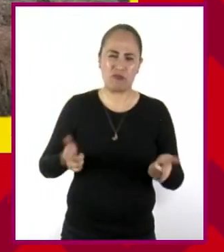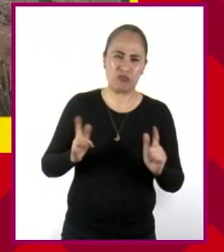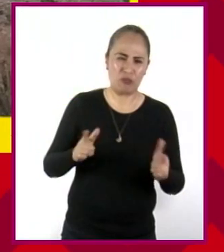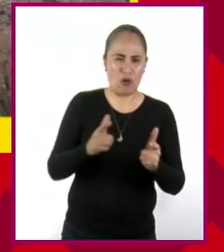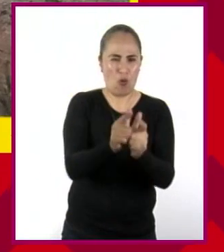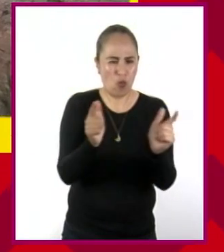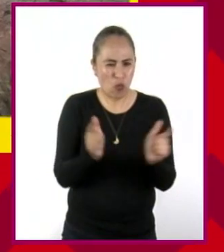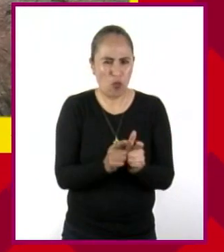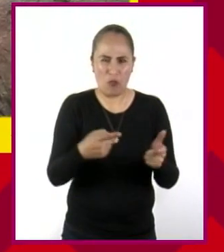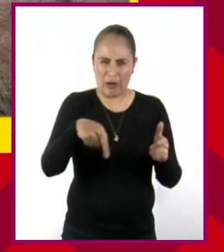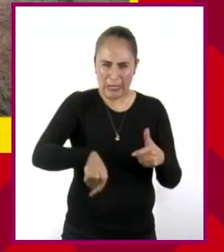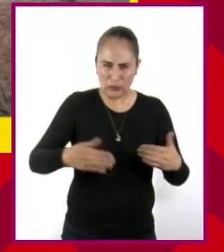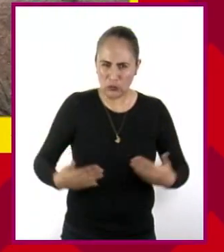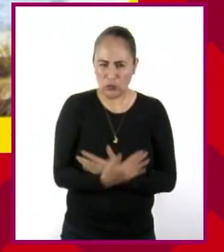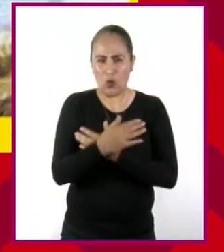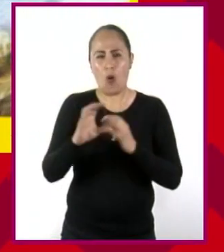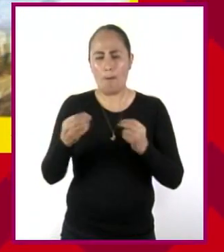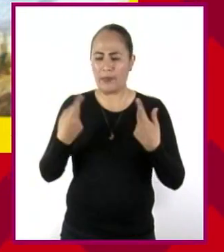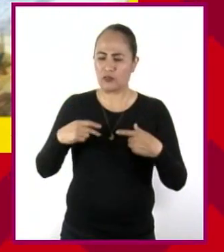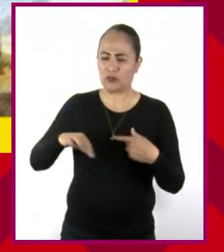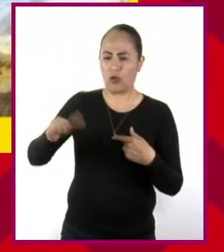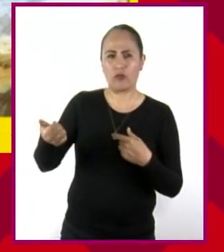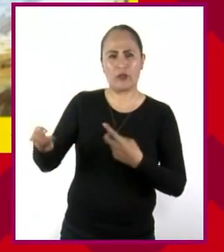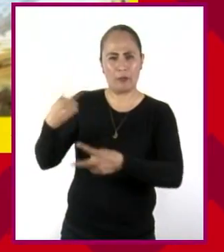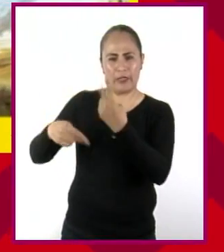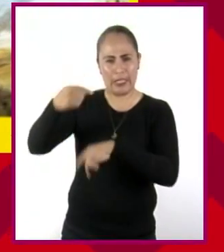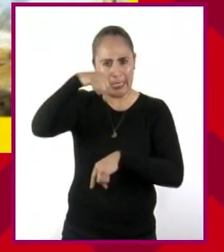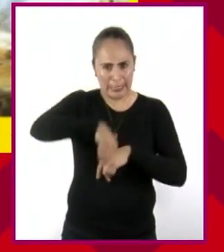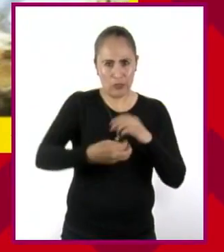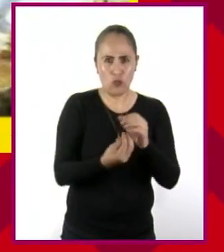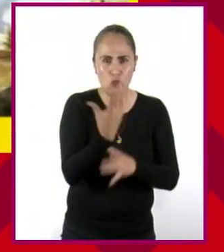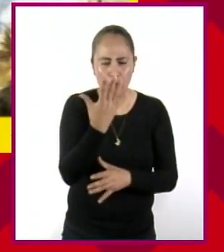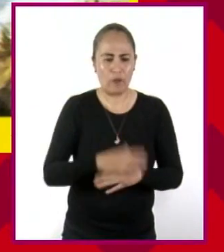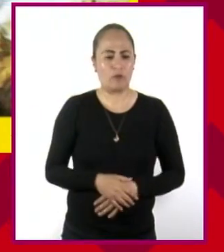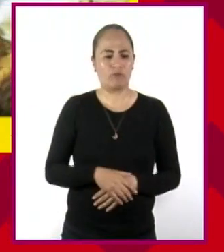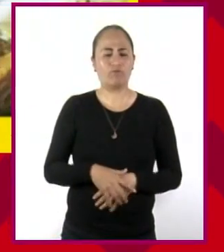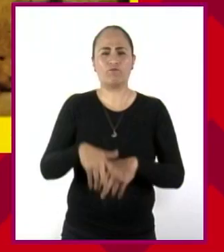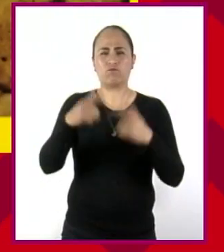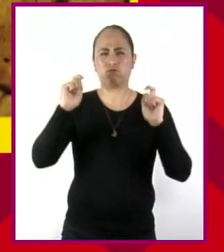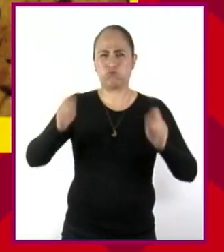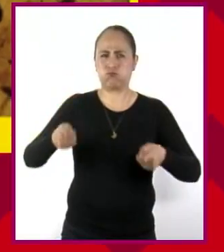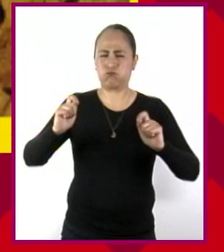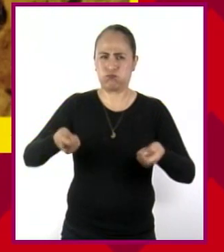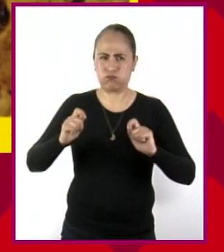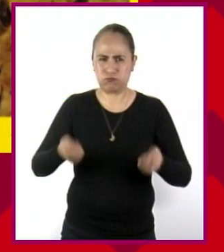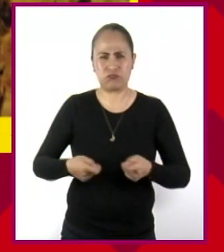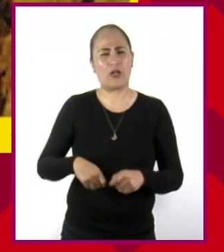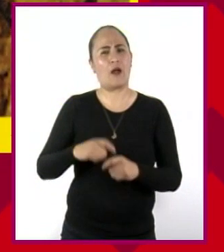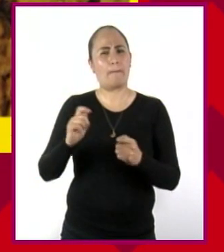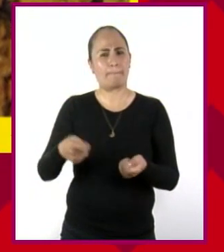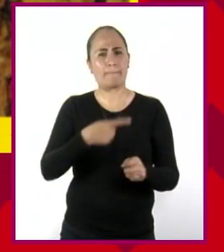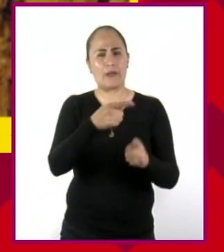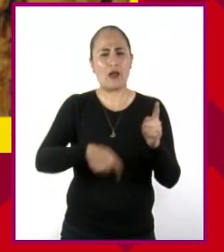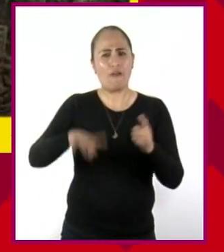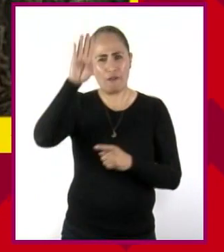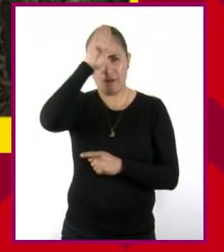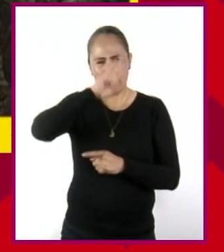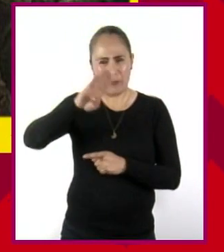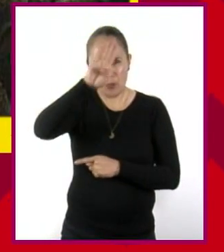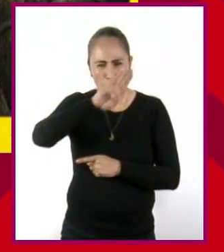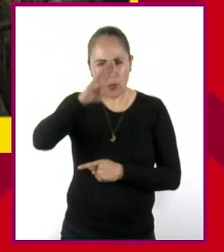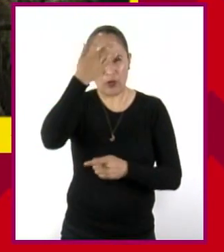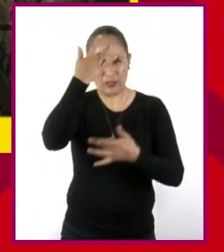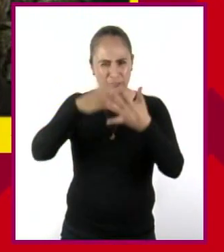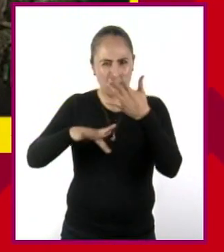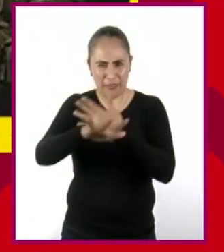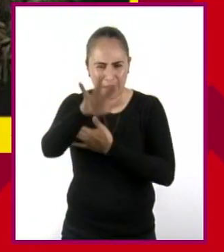y colonos nuevos. Hay diligencias, persecuciones a caballo, fantasmas y brujas. Y